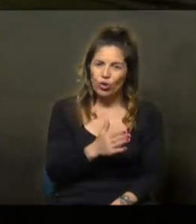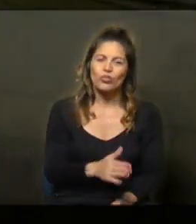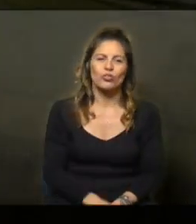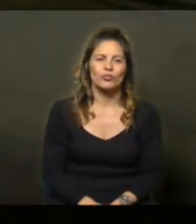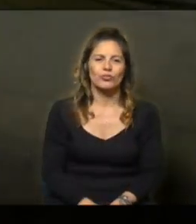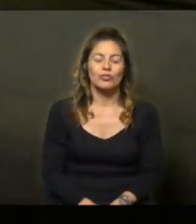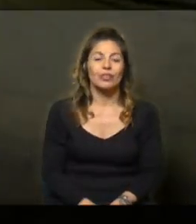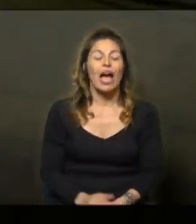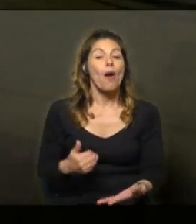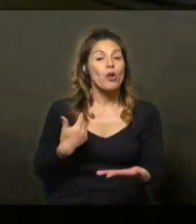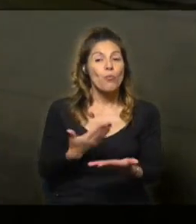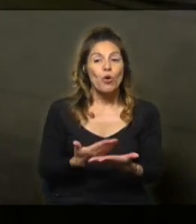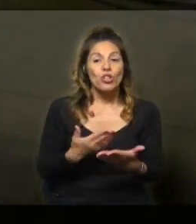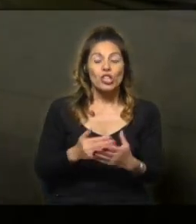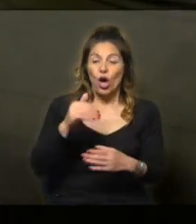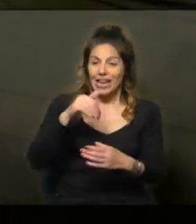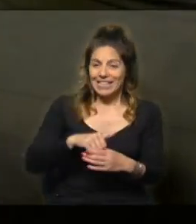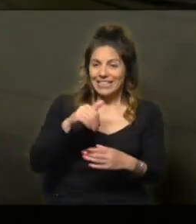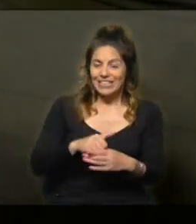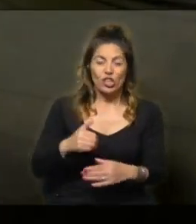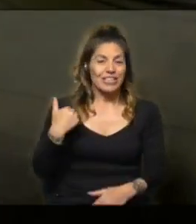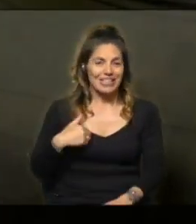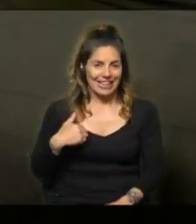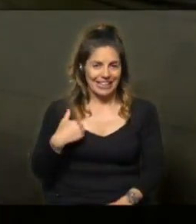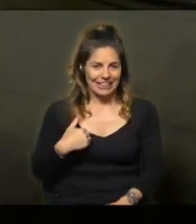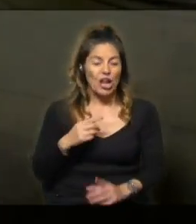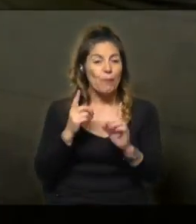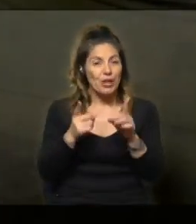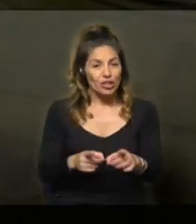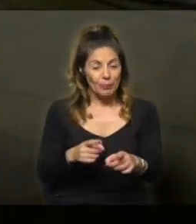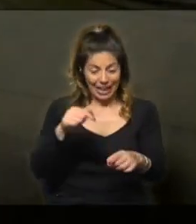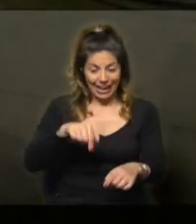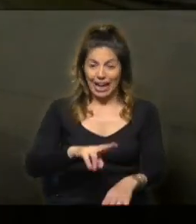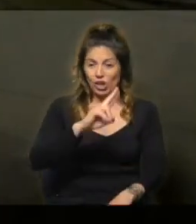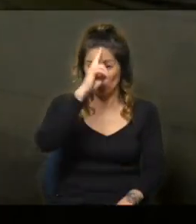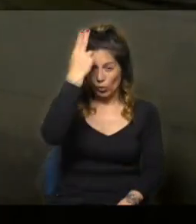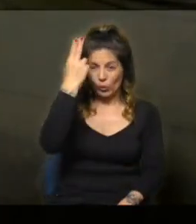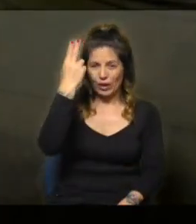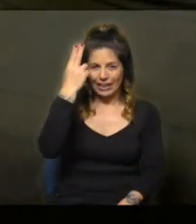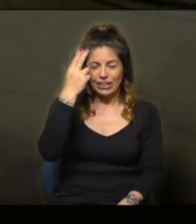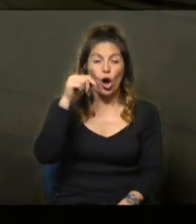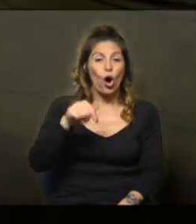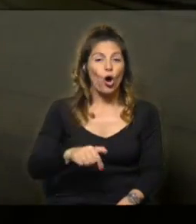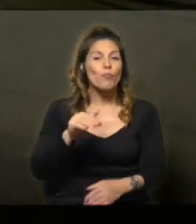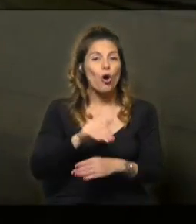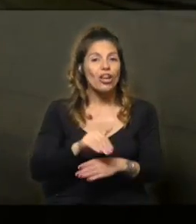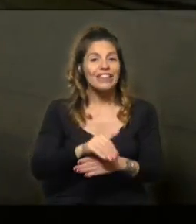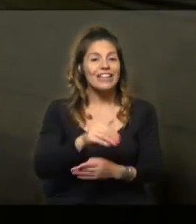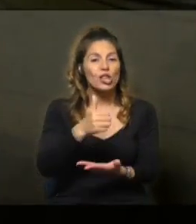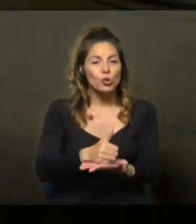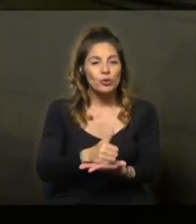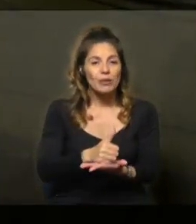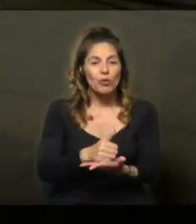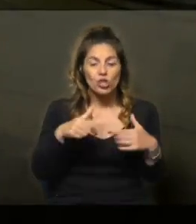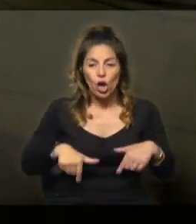y bueno a propósito de las elecciones en la República Argentina pero también a nuestro territorio nacional hoy por la tarde estuvimos allí en el